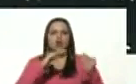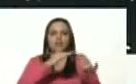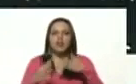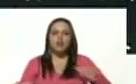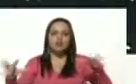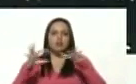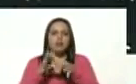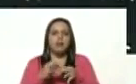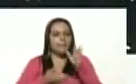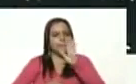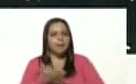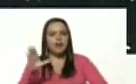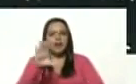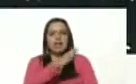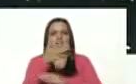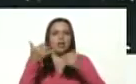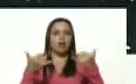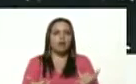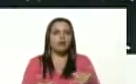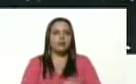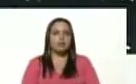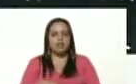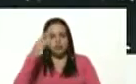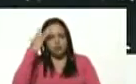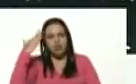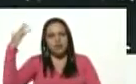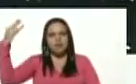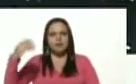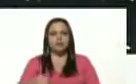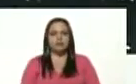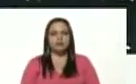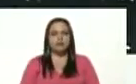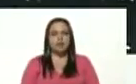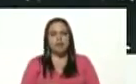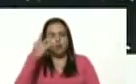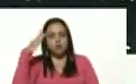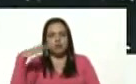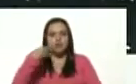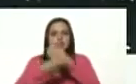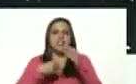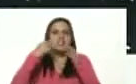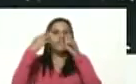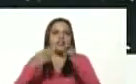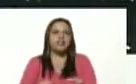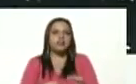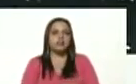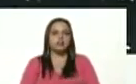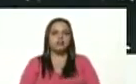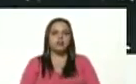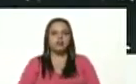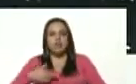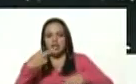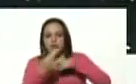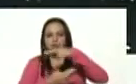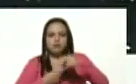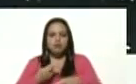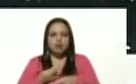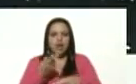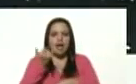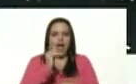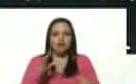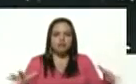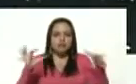unidos, vamos a cantar ahora, y soñábamos. Hoy el sueño se ha convertido en realidad, una revolución que ha unido al